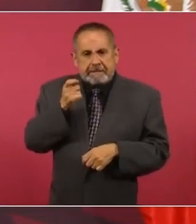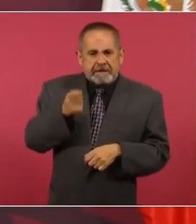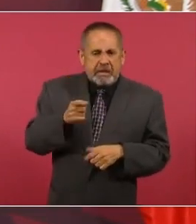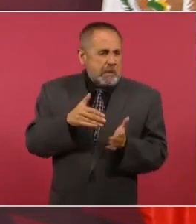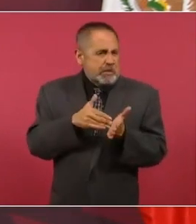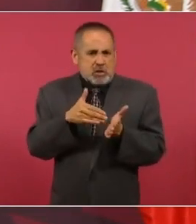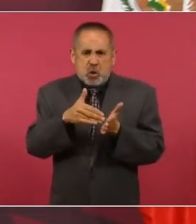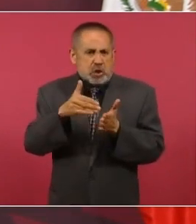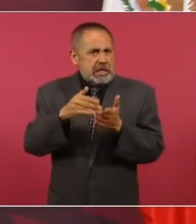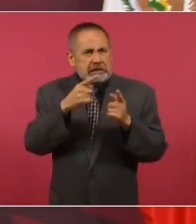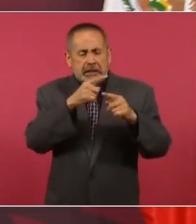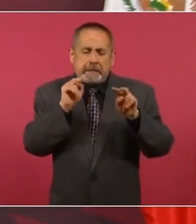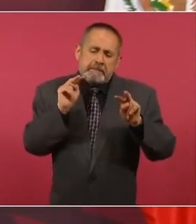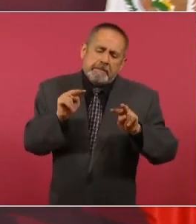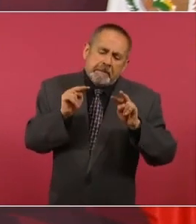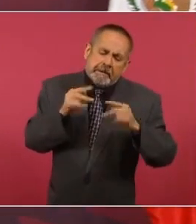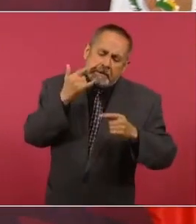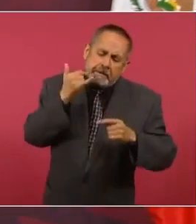millones.